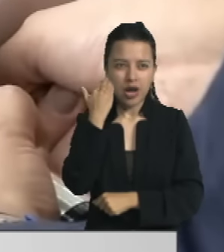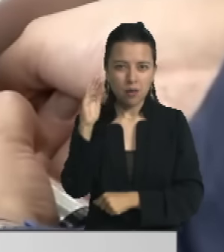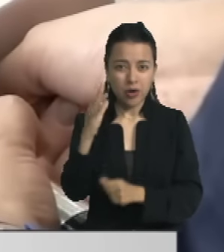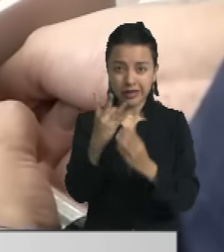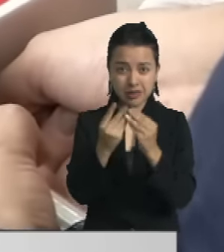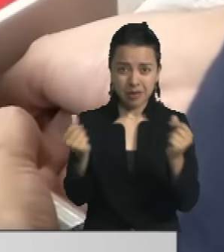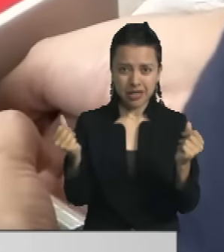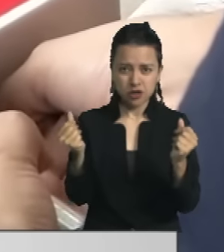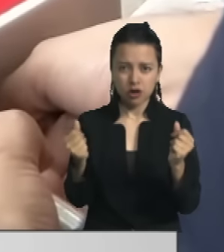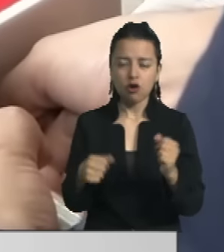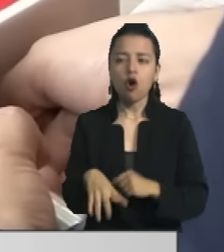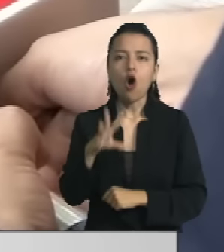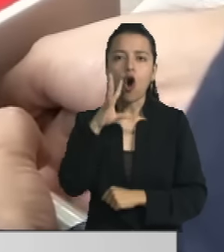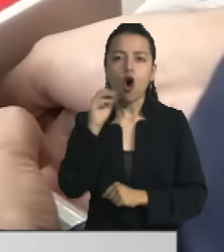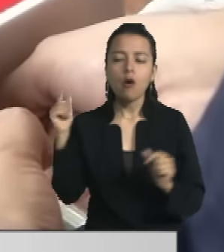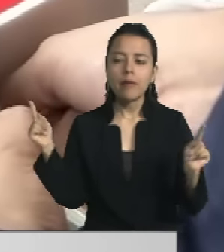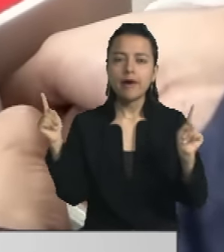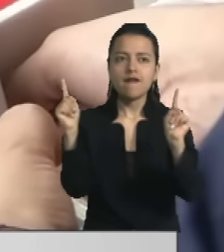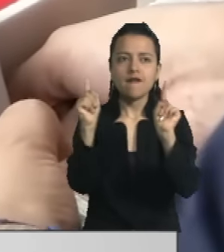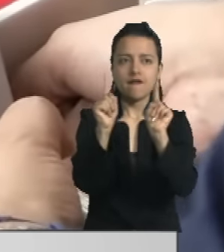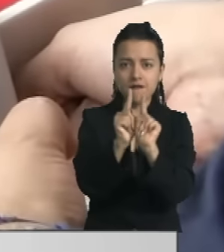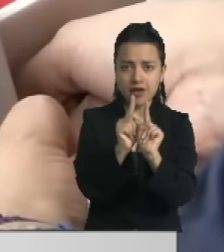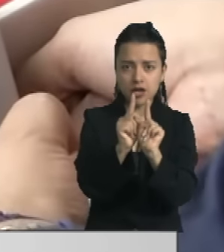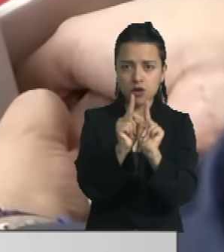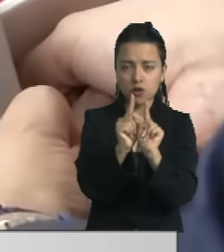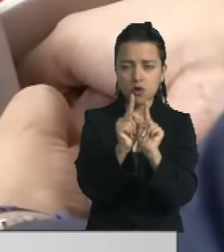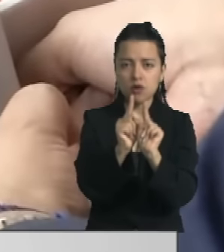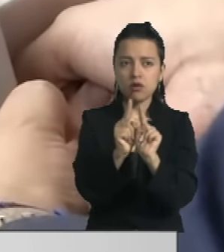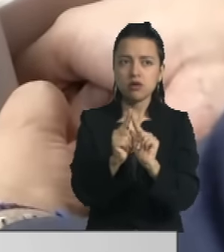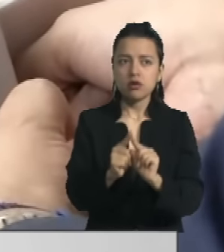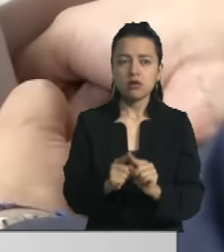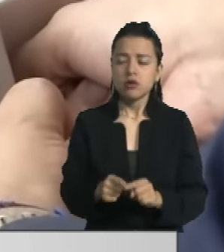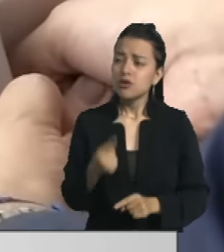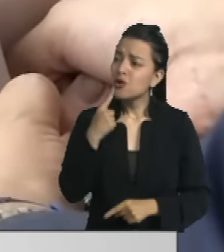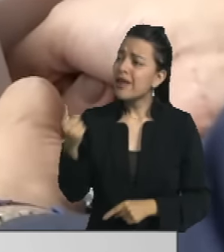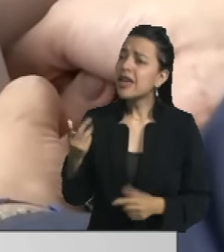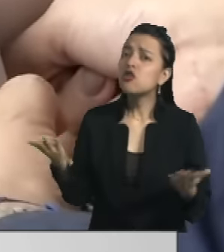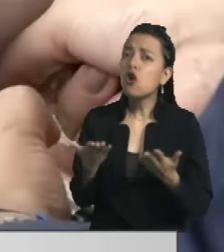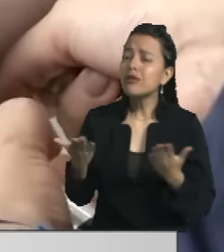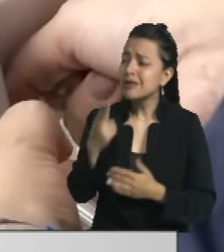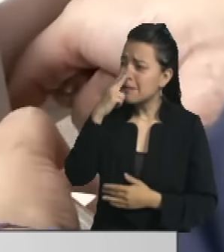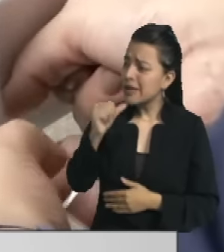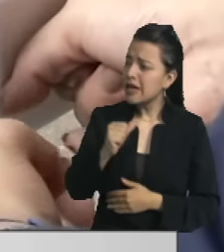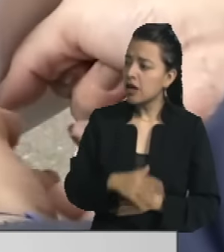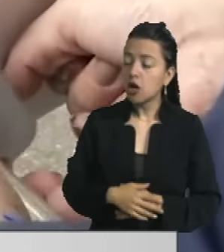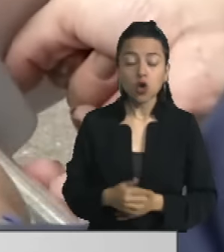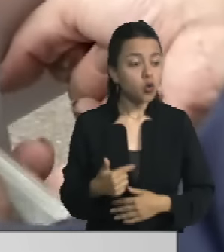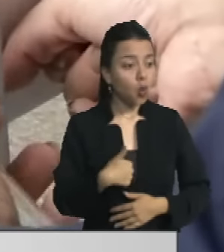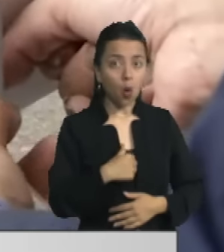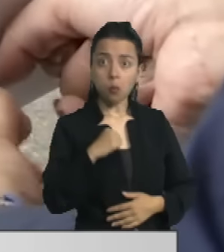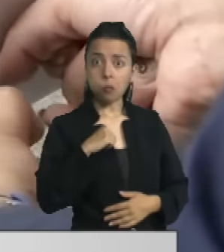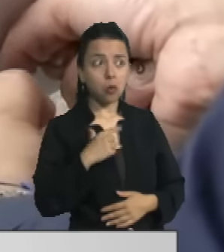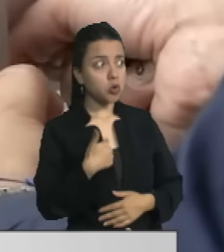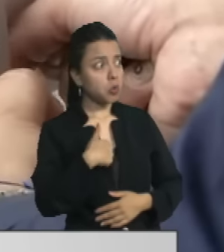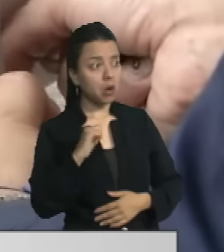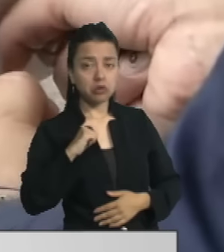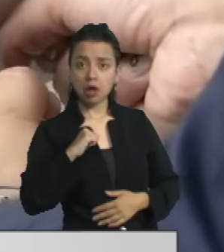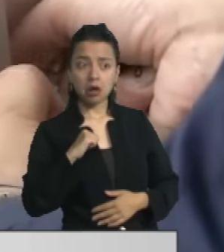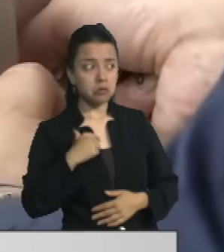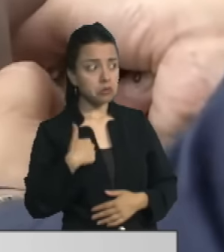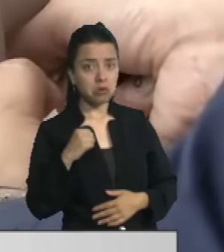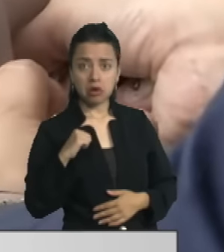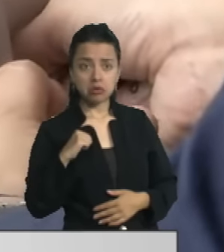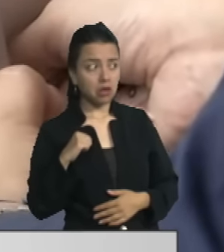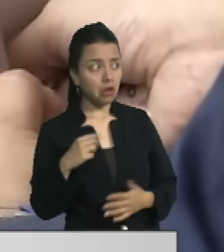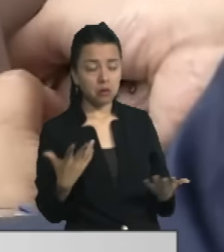tengo yo me la ar rodill Dame a mi hija entrégame mi chiquitica y él me decía que no que él no me la